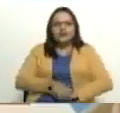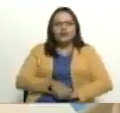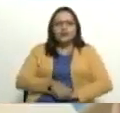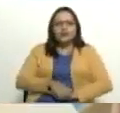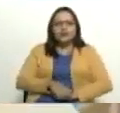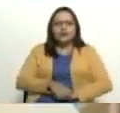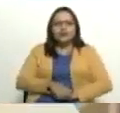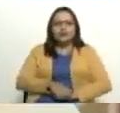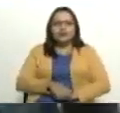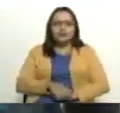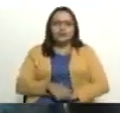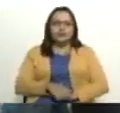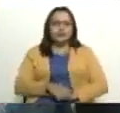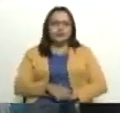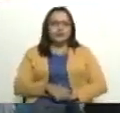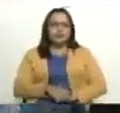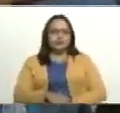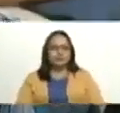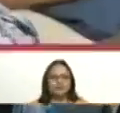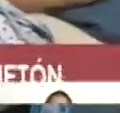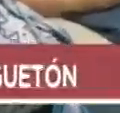términos.